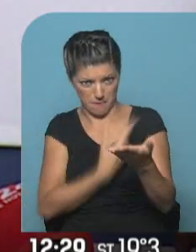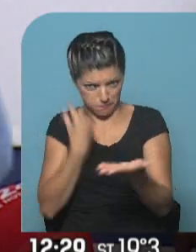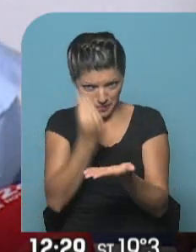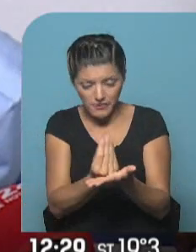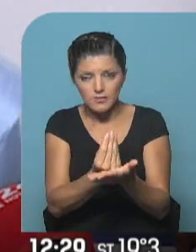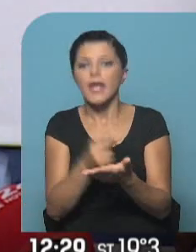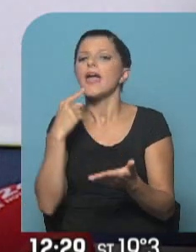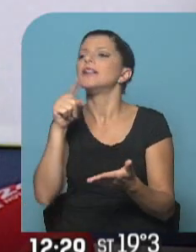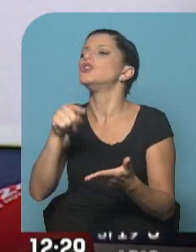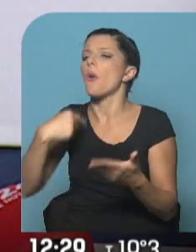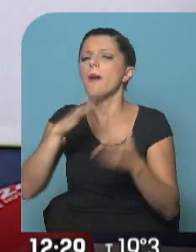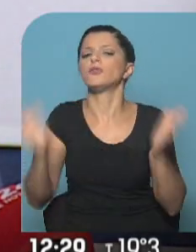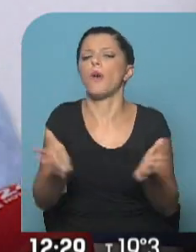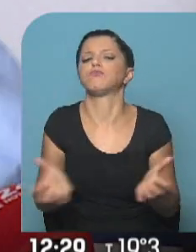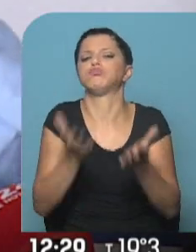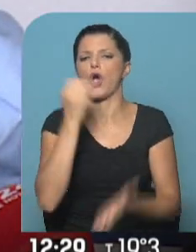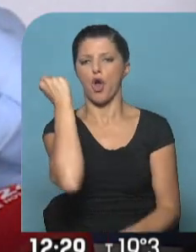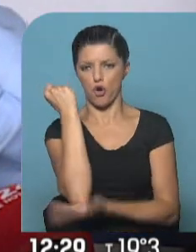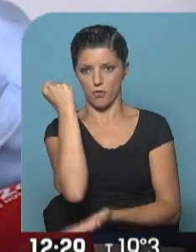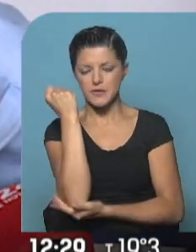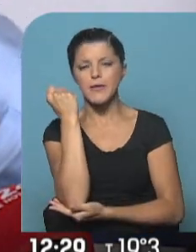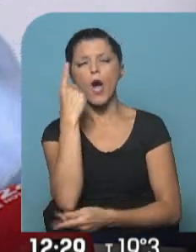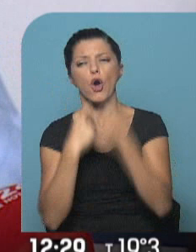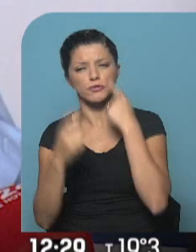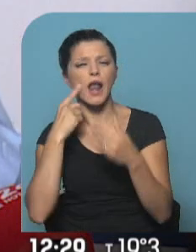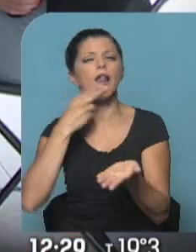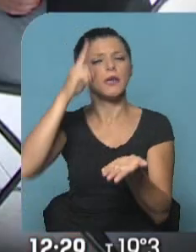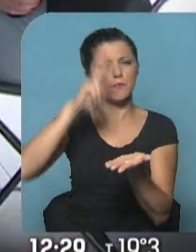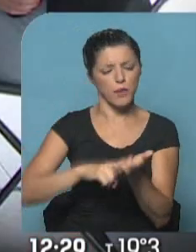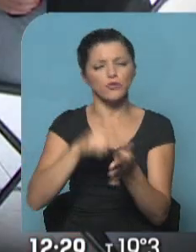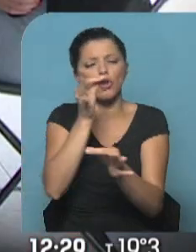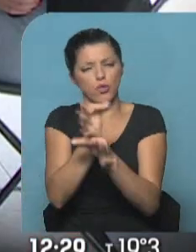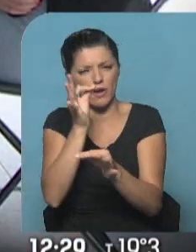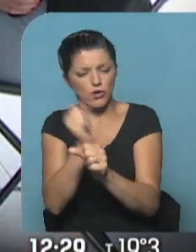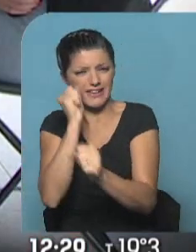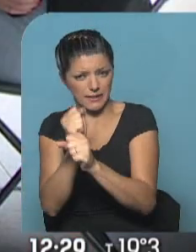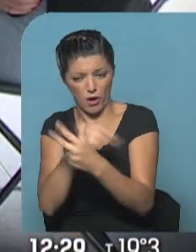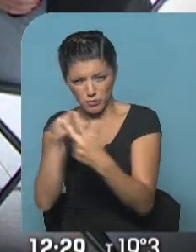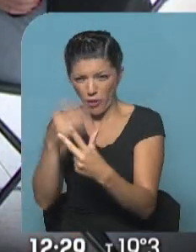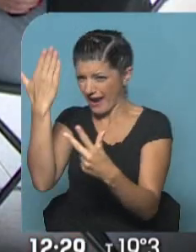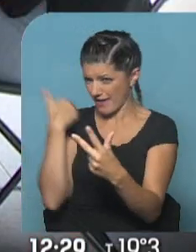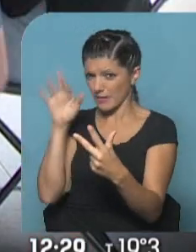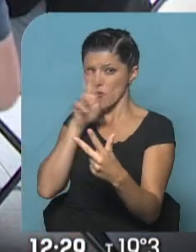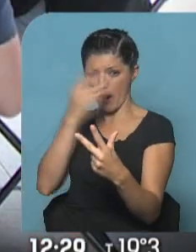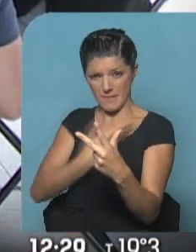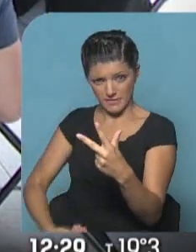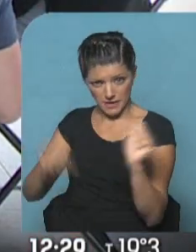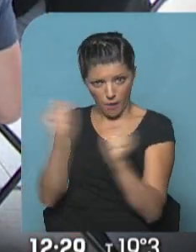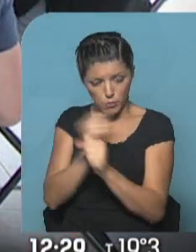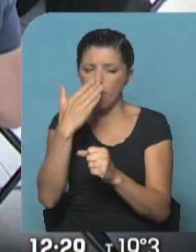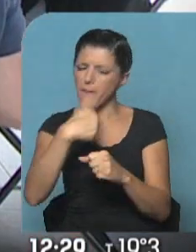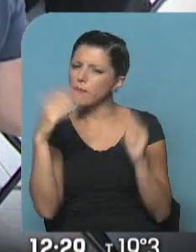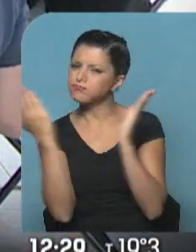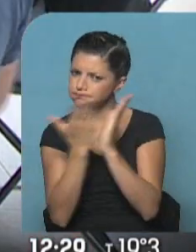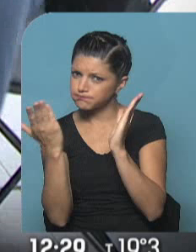estancada economía y revisar las reformas tributarias, educacional y laboral aprobadas durante el gobierno de Bachelet, exhortando a la